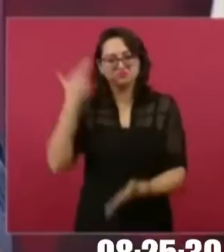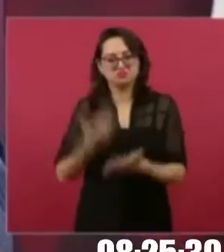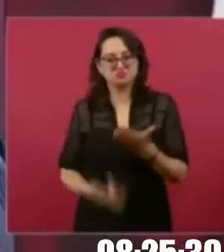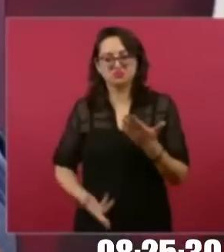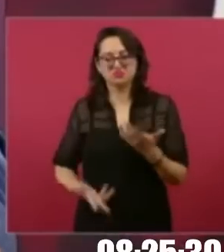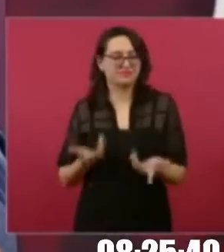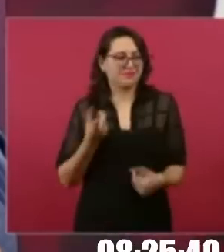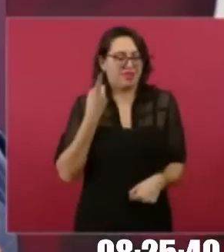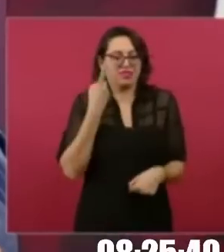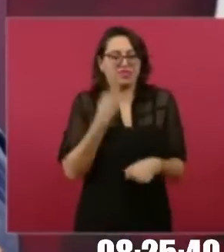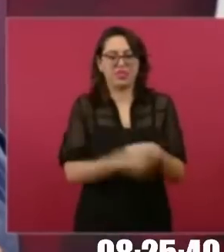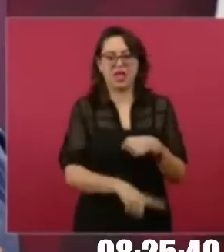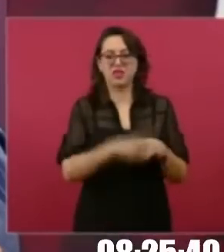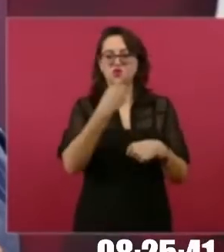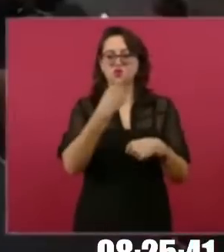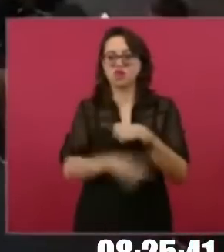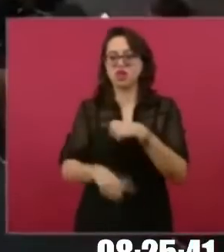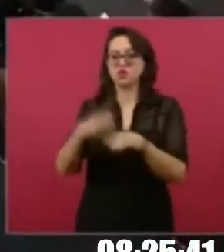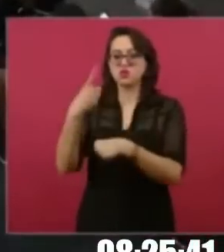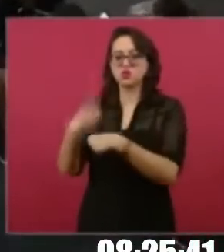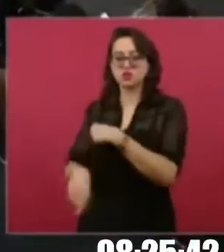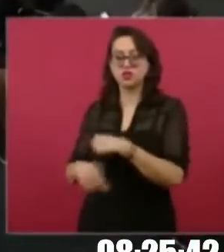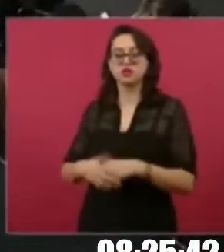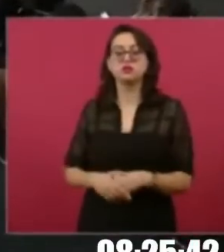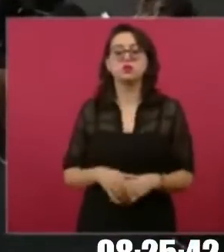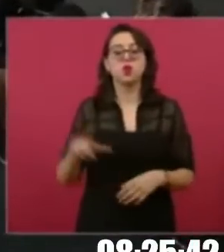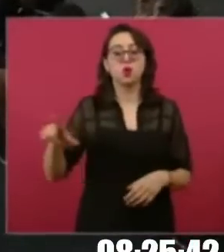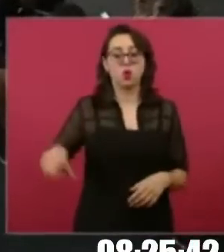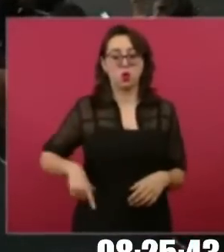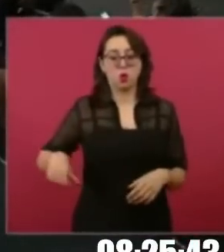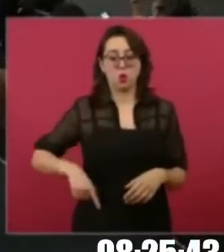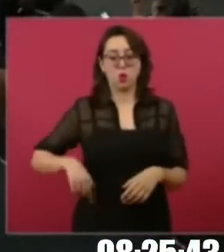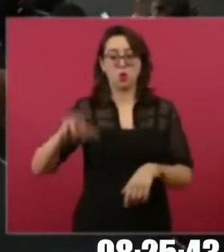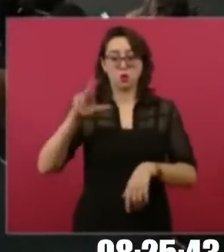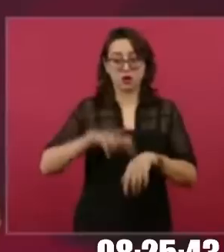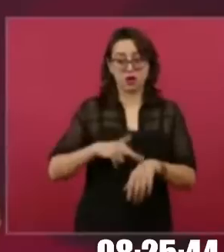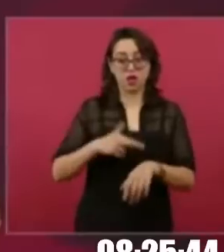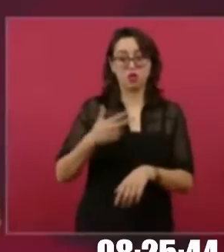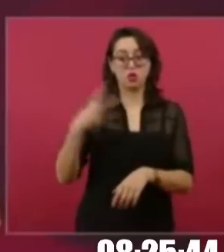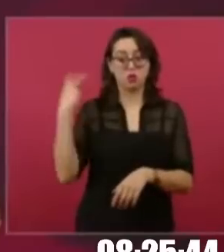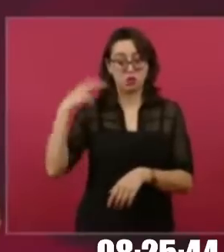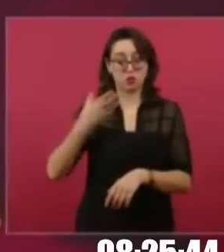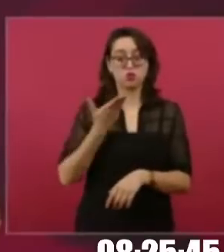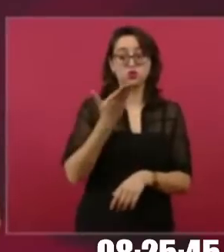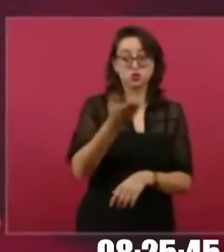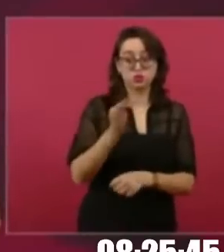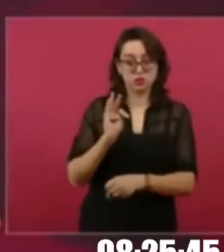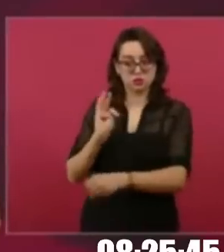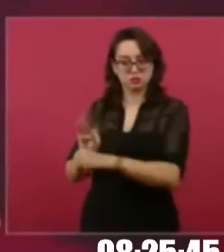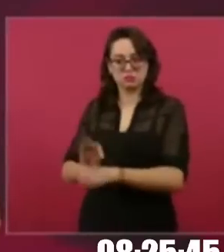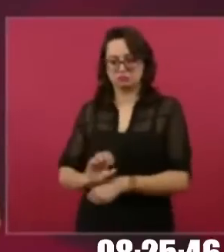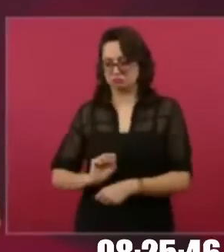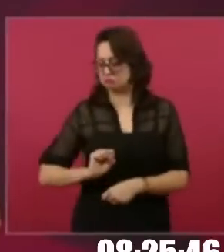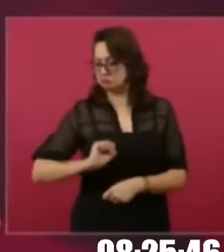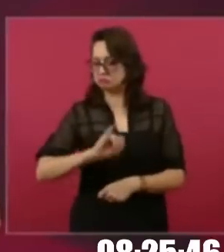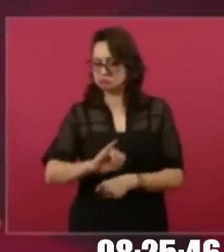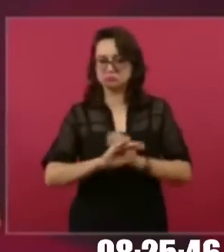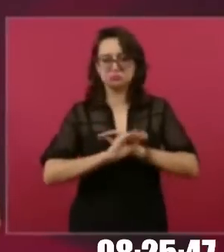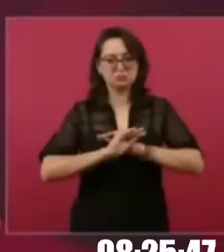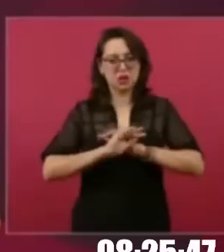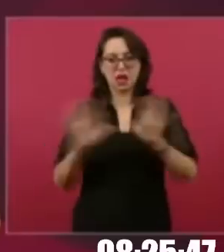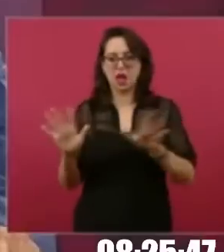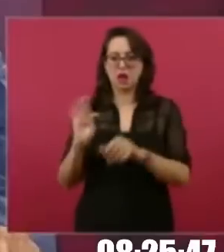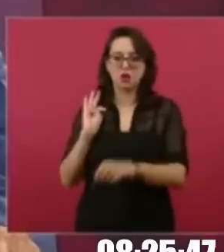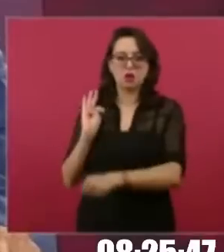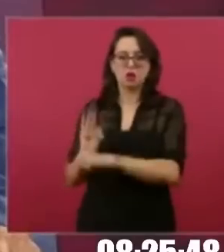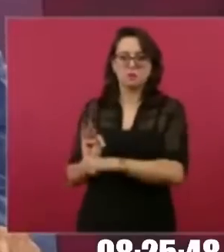dañando respaldaría la postura del gobernador Cuitláhuac Sí claro que sí la la respaldo Claro que sí la respaldo